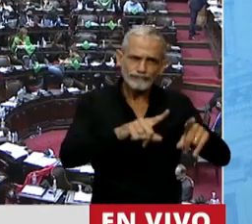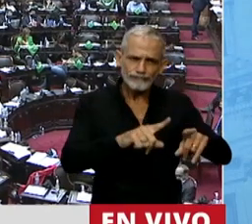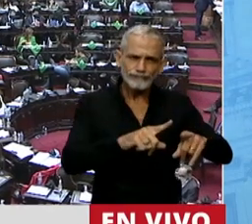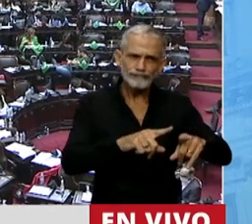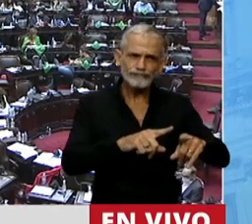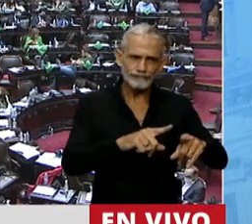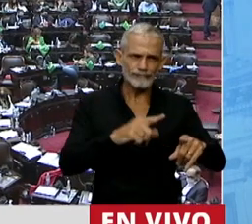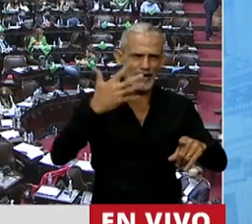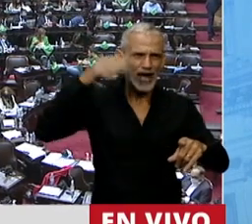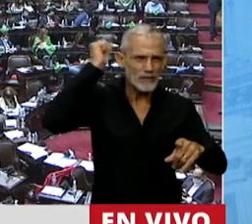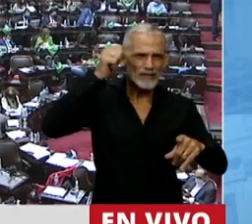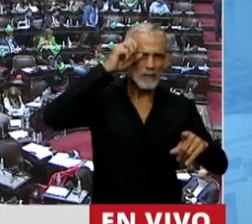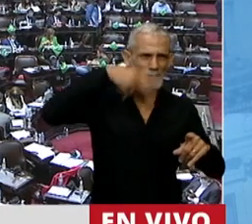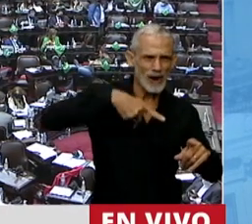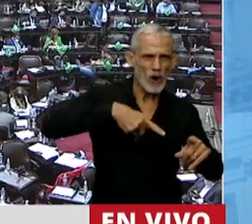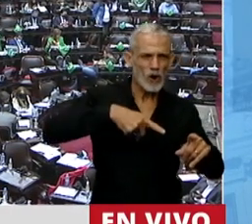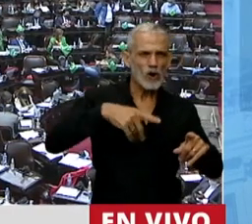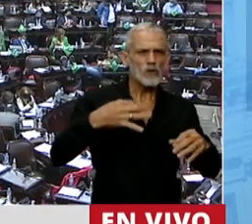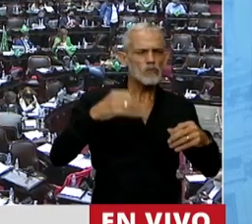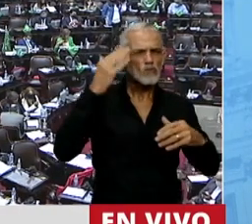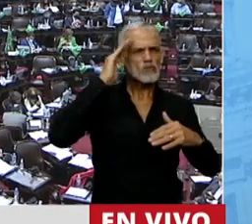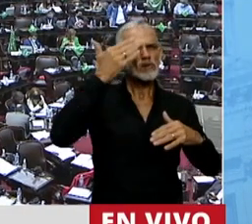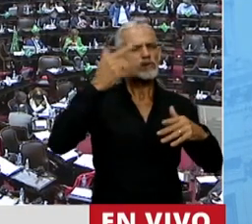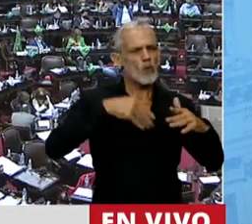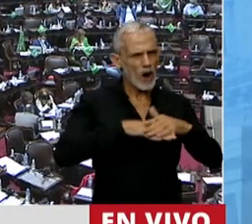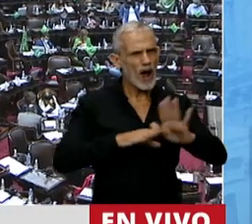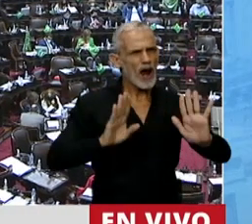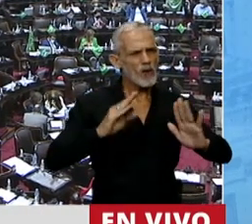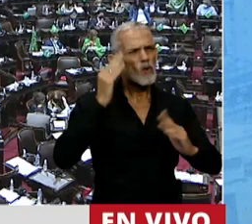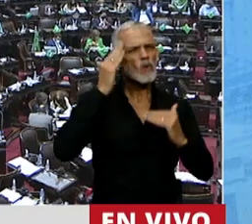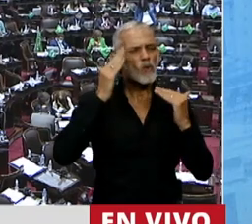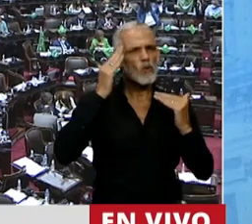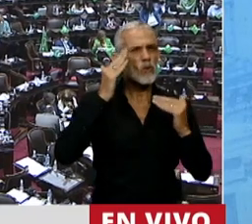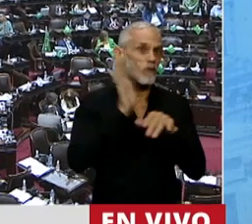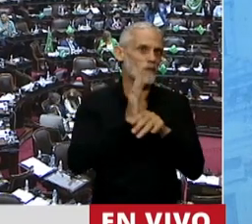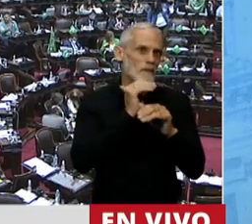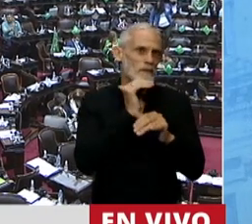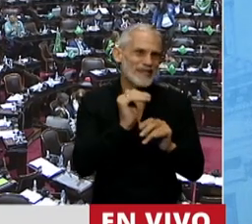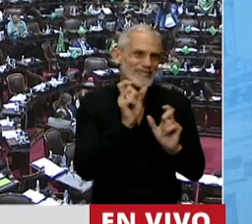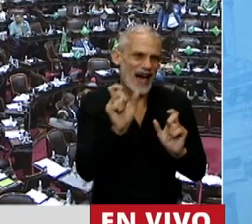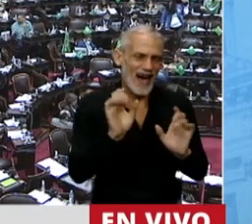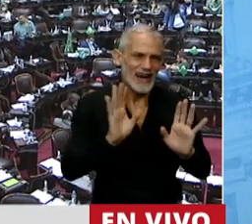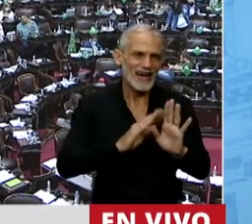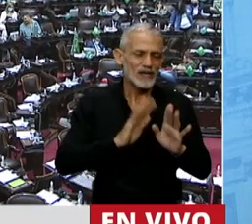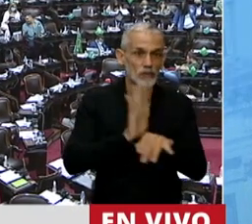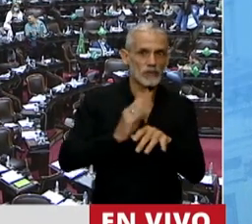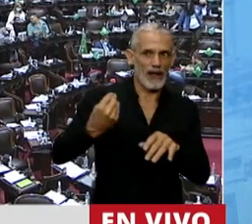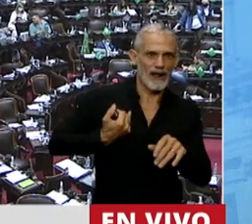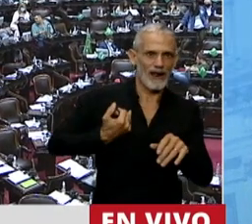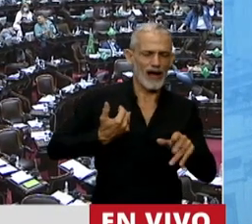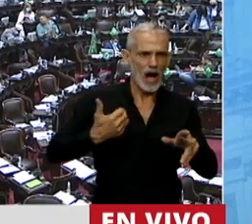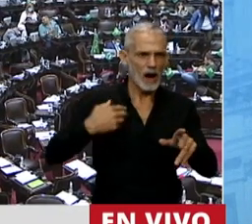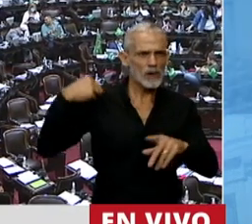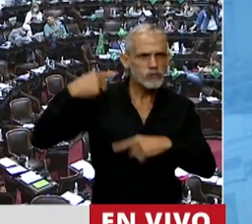solamente constituyen un recuerdo para ser añoradas, sino también son mensajes, legados, recordatorios para